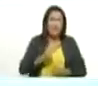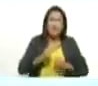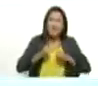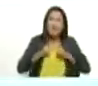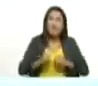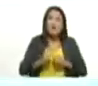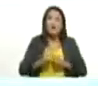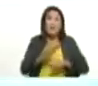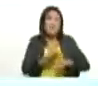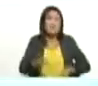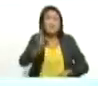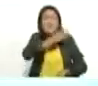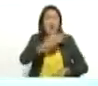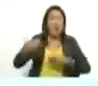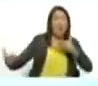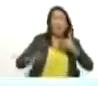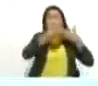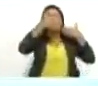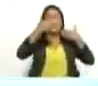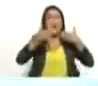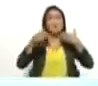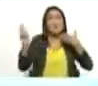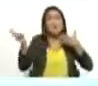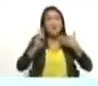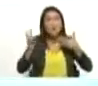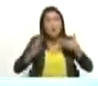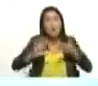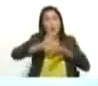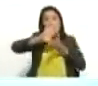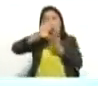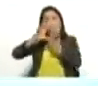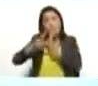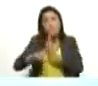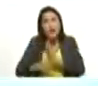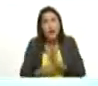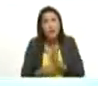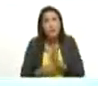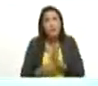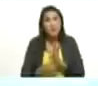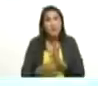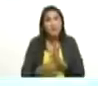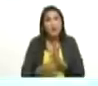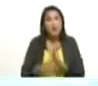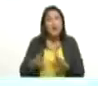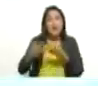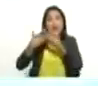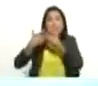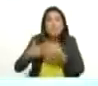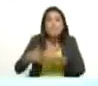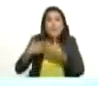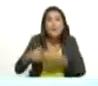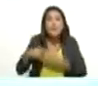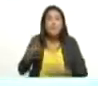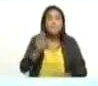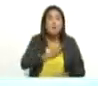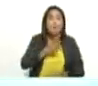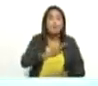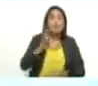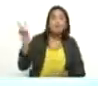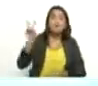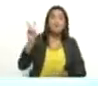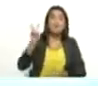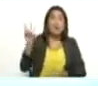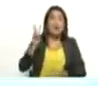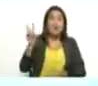que se le haya metido a Venezuela, robándole el principal activo que tenemos en el mundo y que le pertenece